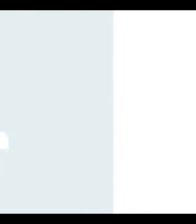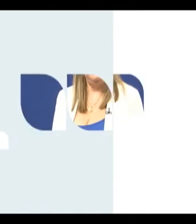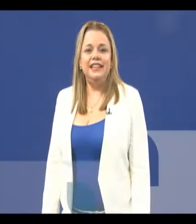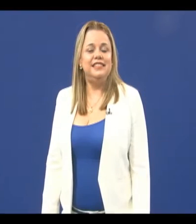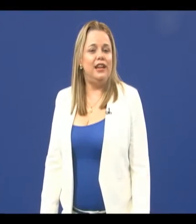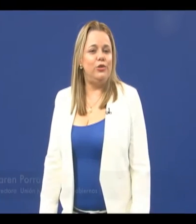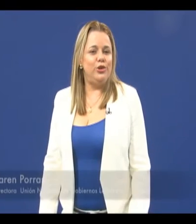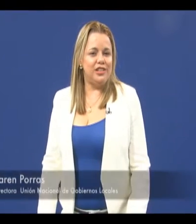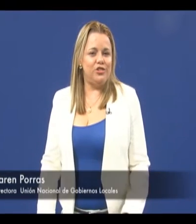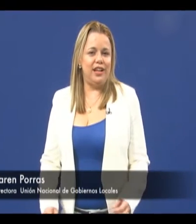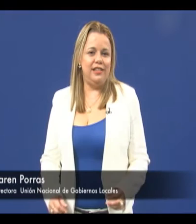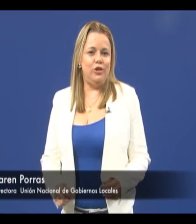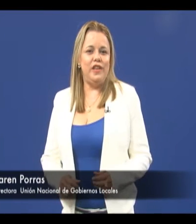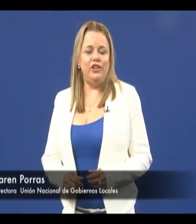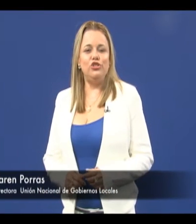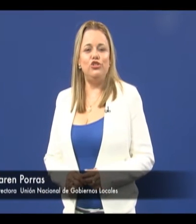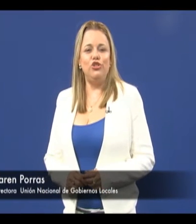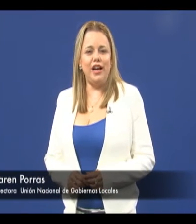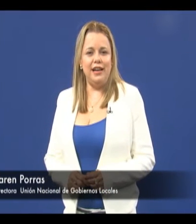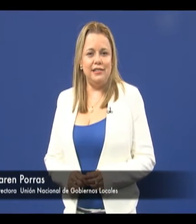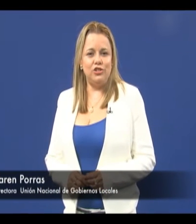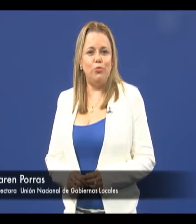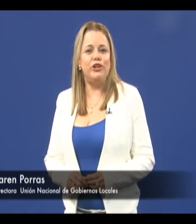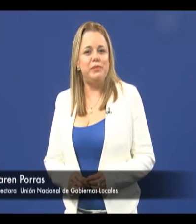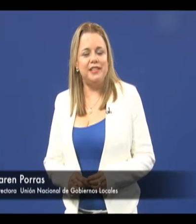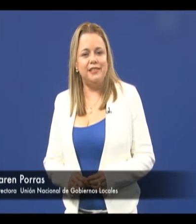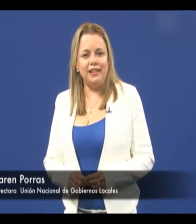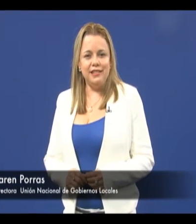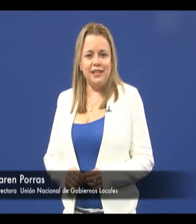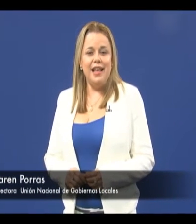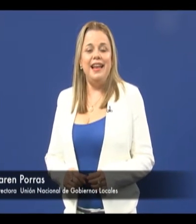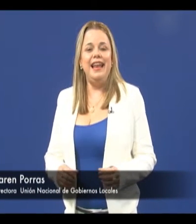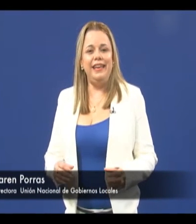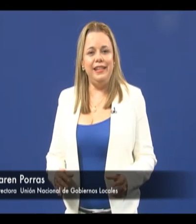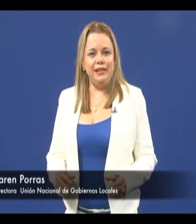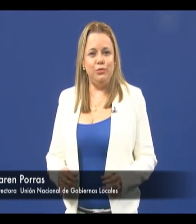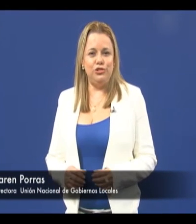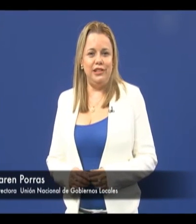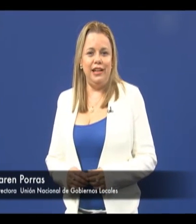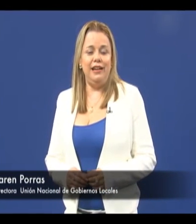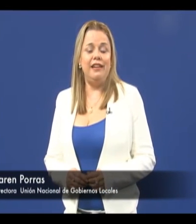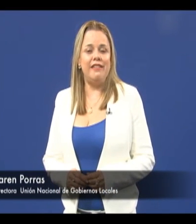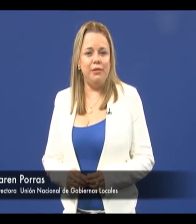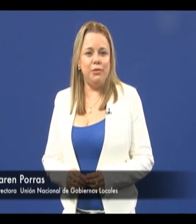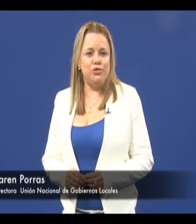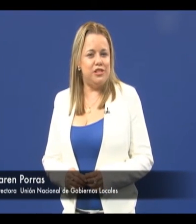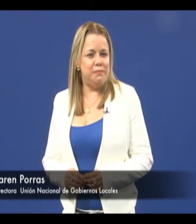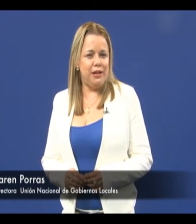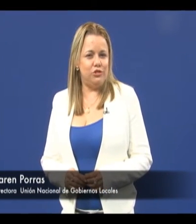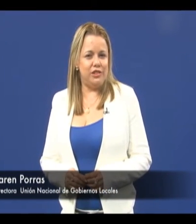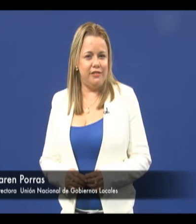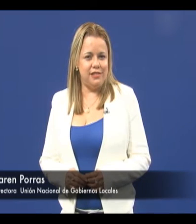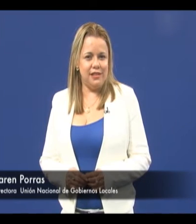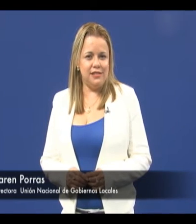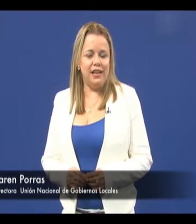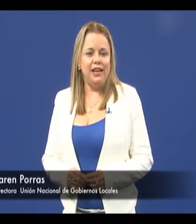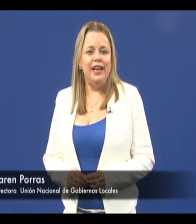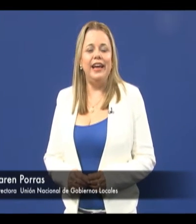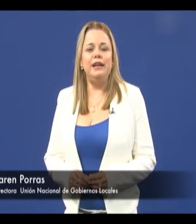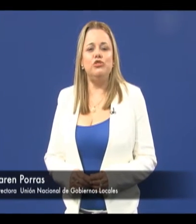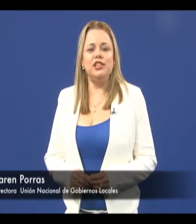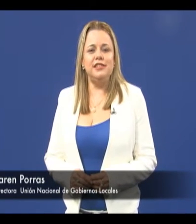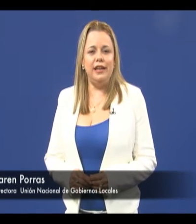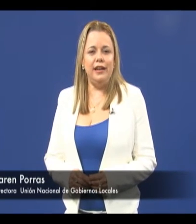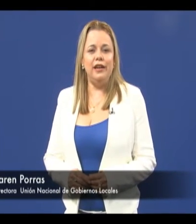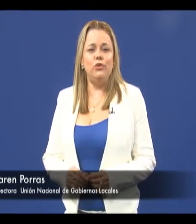Desde la Unión Nacional de Gobiernos Locales, como representantes legítimos del régimen municipal costarricense,